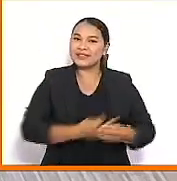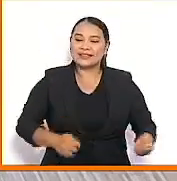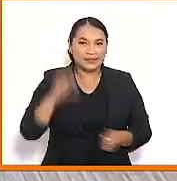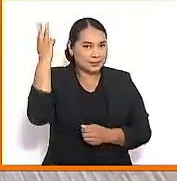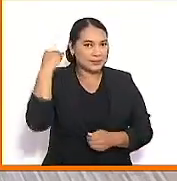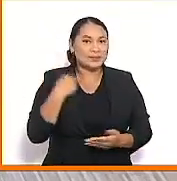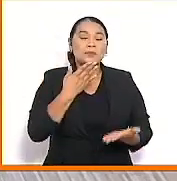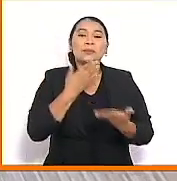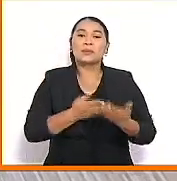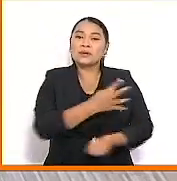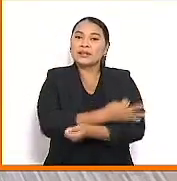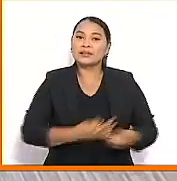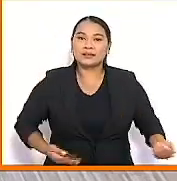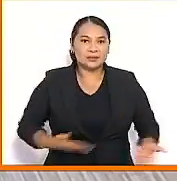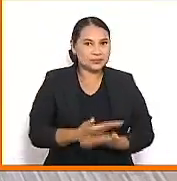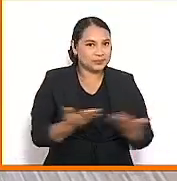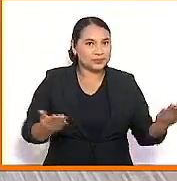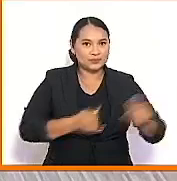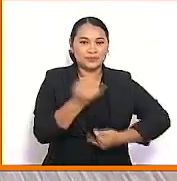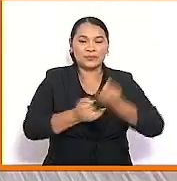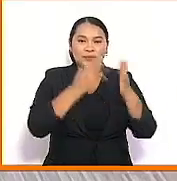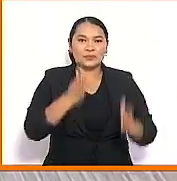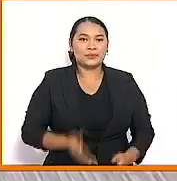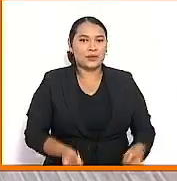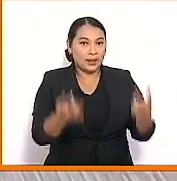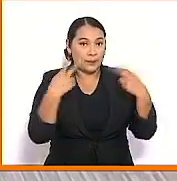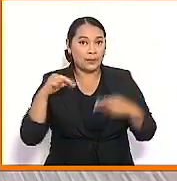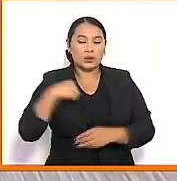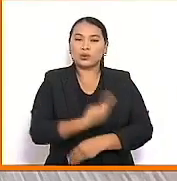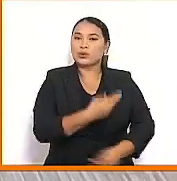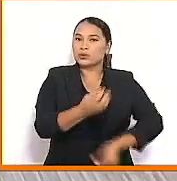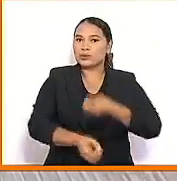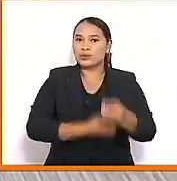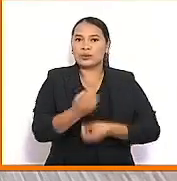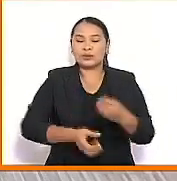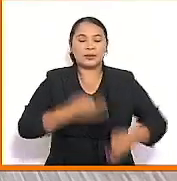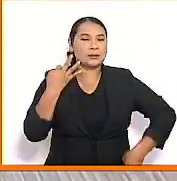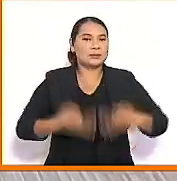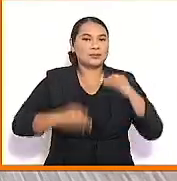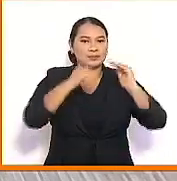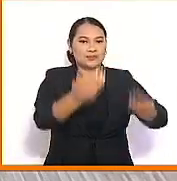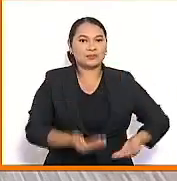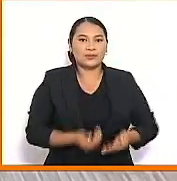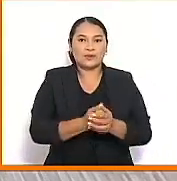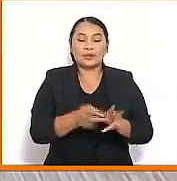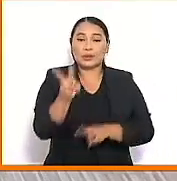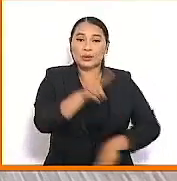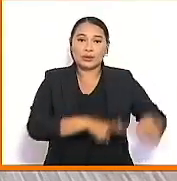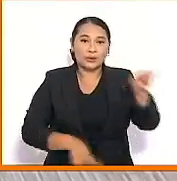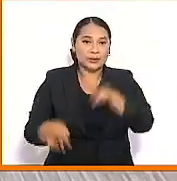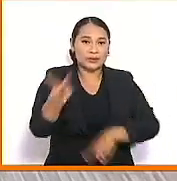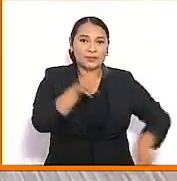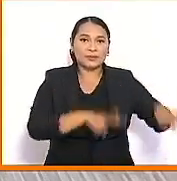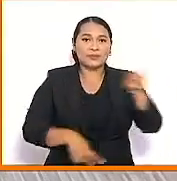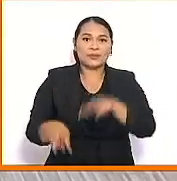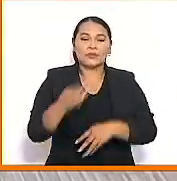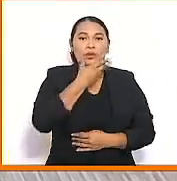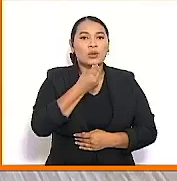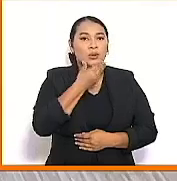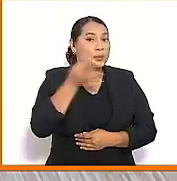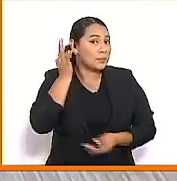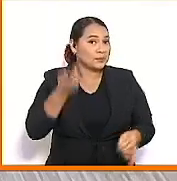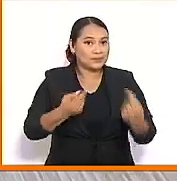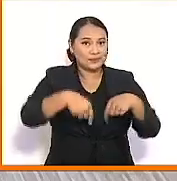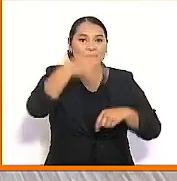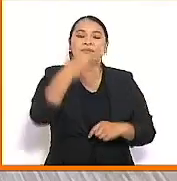Buenas tardes a todos nuestros jugadores que están sintonizando nuestro sorteo. Con mucha alegría les damos la bienvenida a nuestro auditor y notario que están para